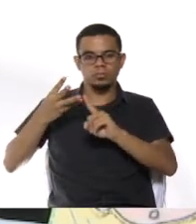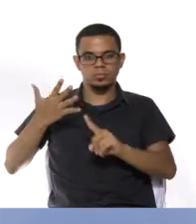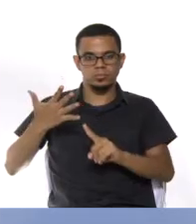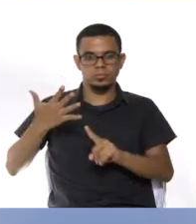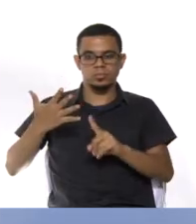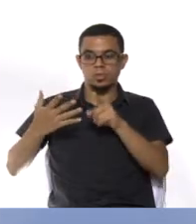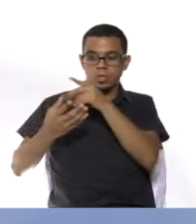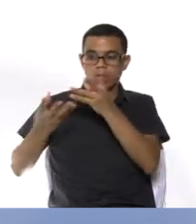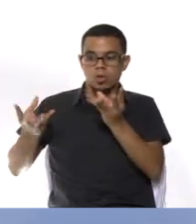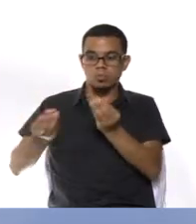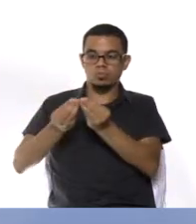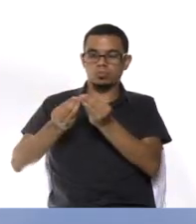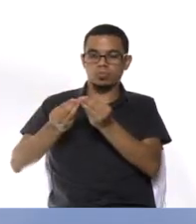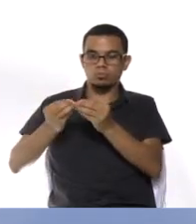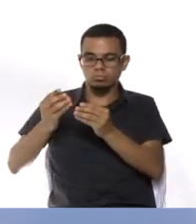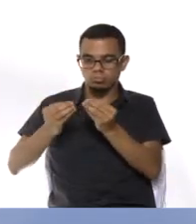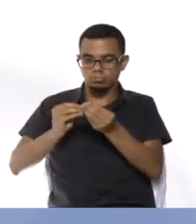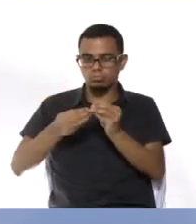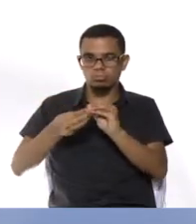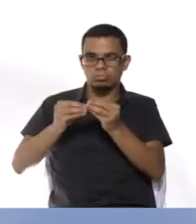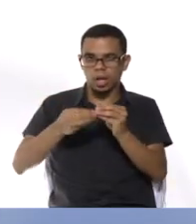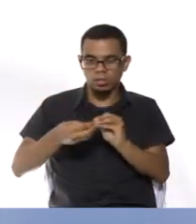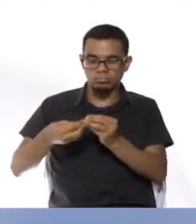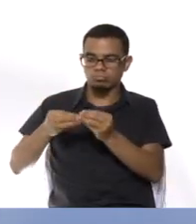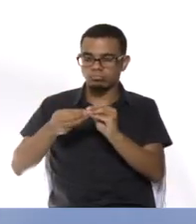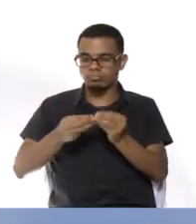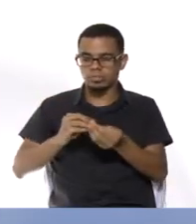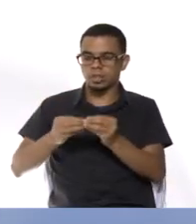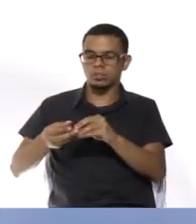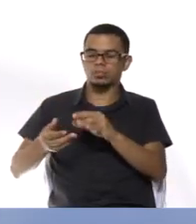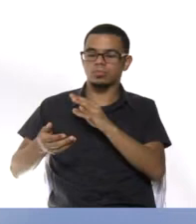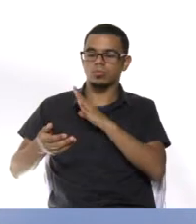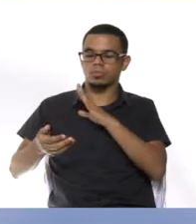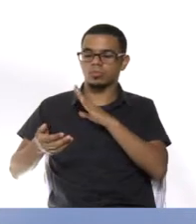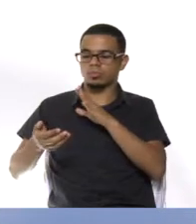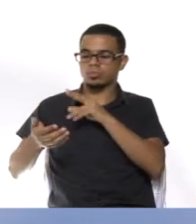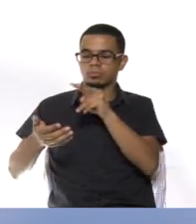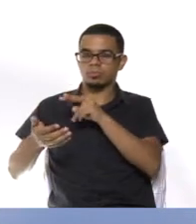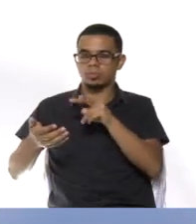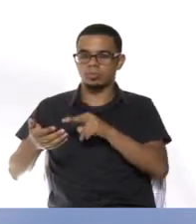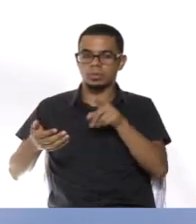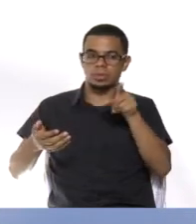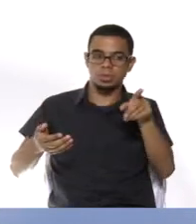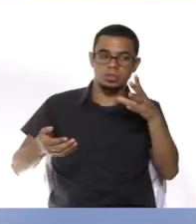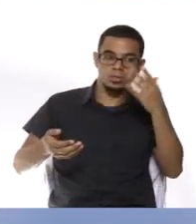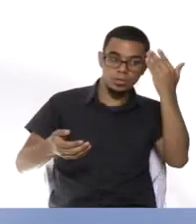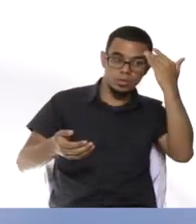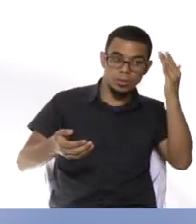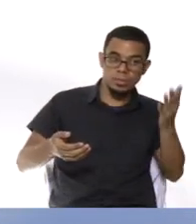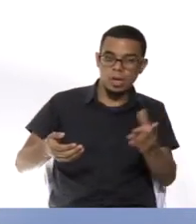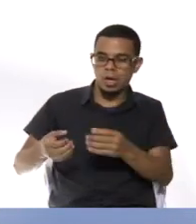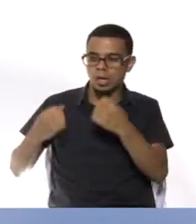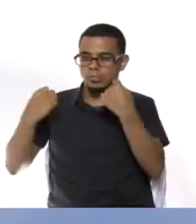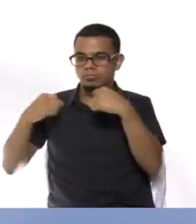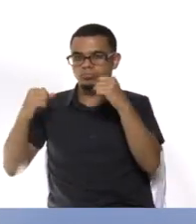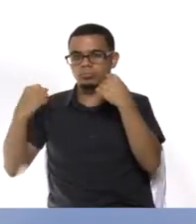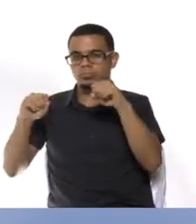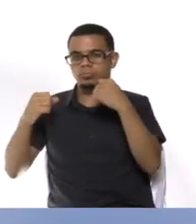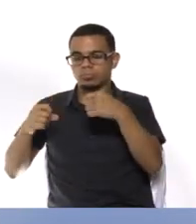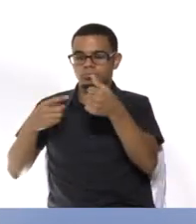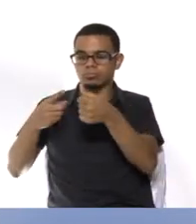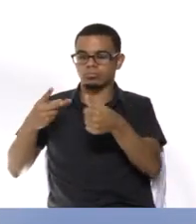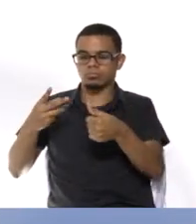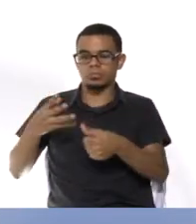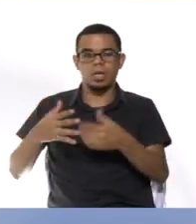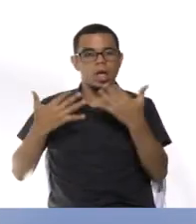hijo, para que nuestros niños y nuestros estudiantes puedan aplicar esas características y ver las diferencias de cada